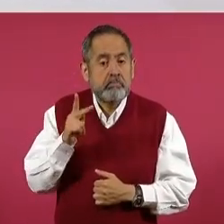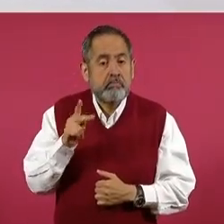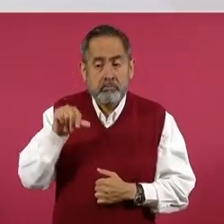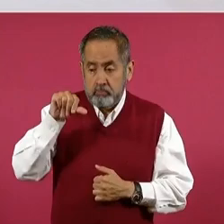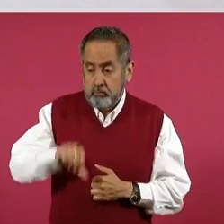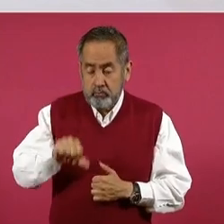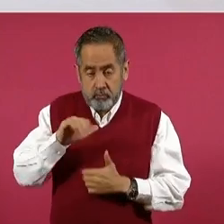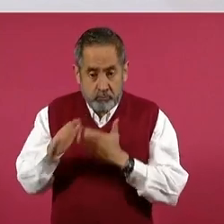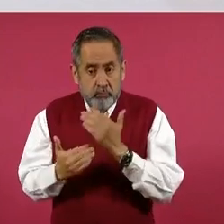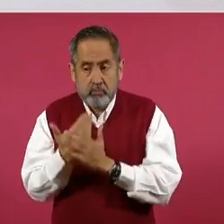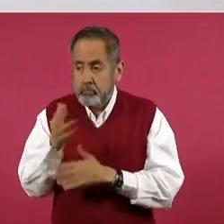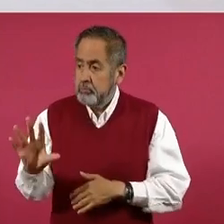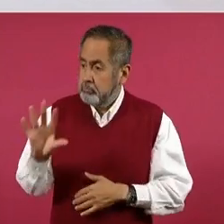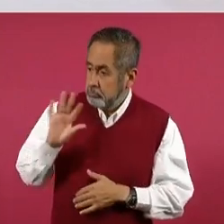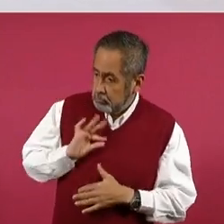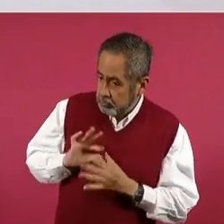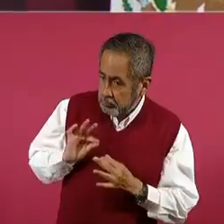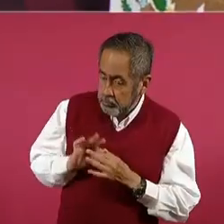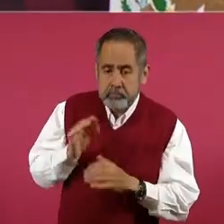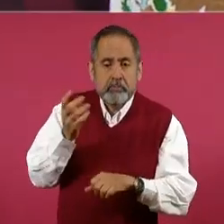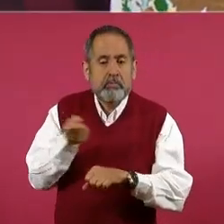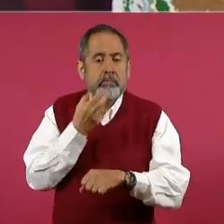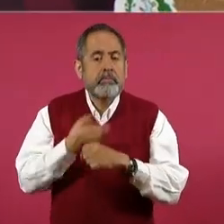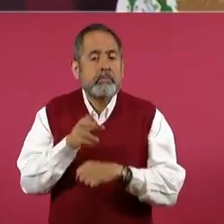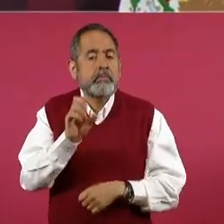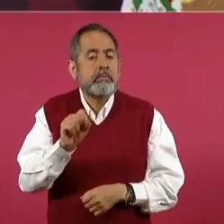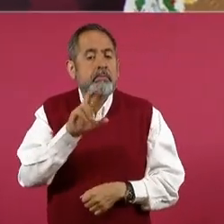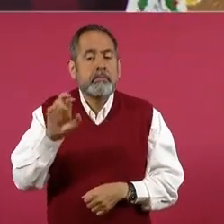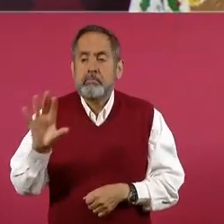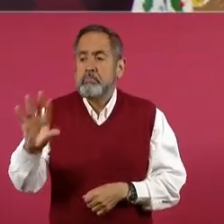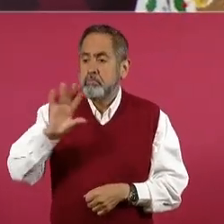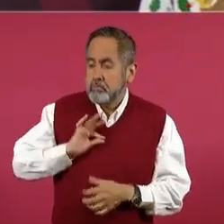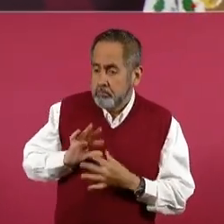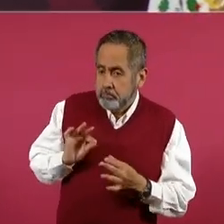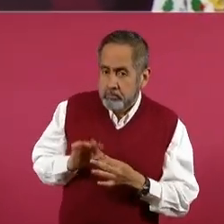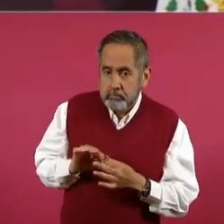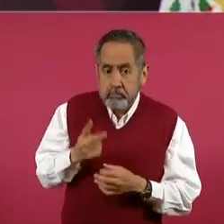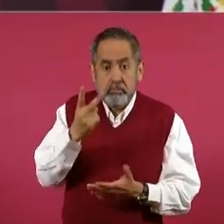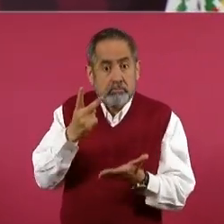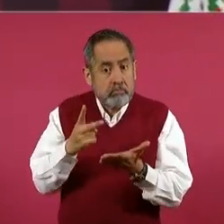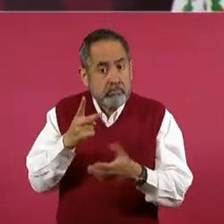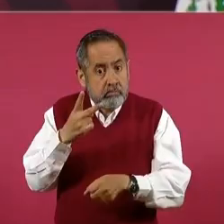hoy en la mañana me enteró la secretaria de Relaciones Exteriores, que es la segunda,